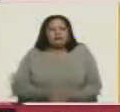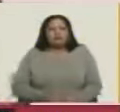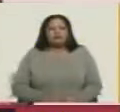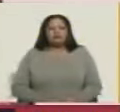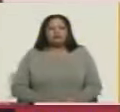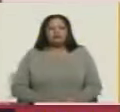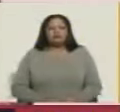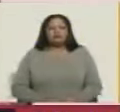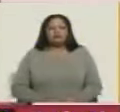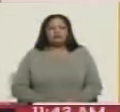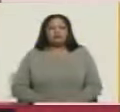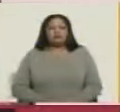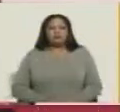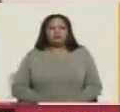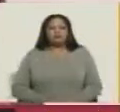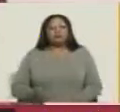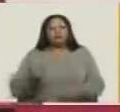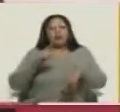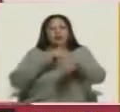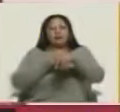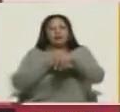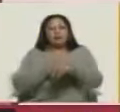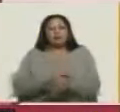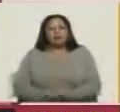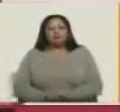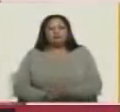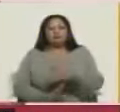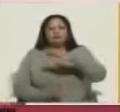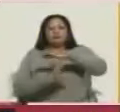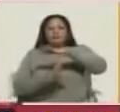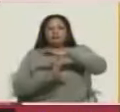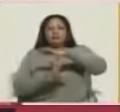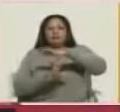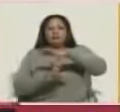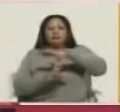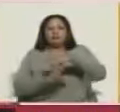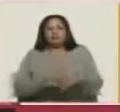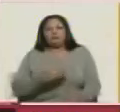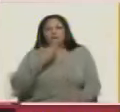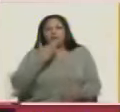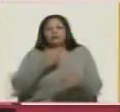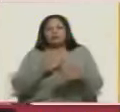Pueden pedir tiempo. Como dicen el Vázquez, ¿no dice así? Pueden pedir tiempo.